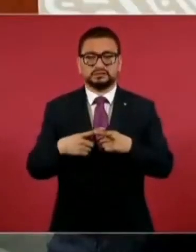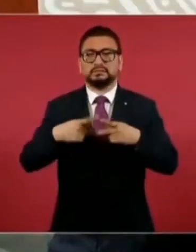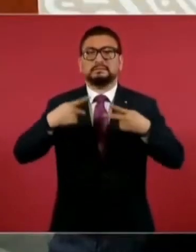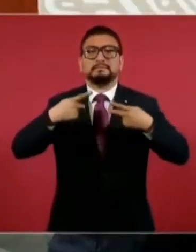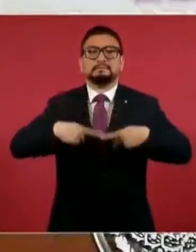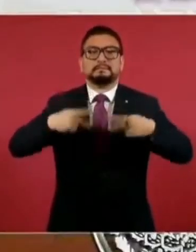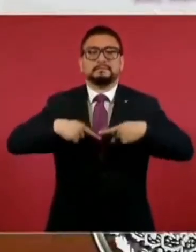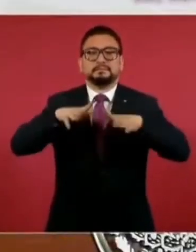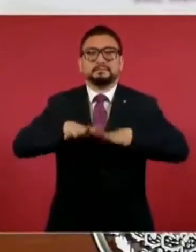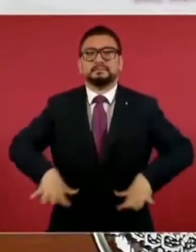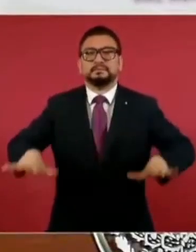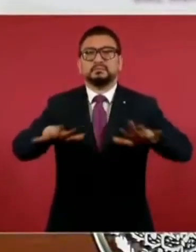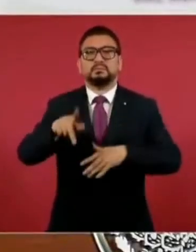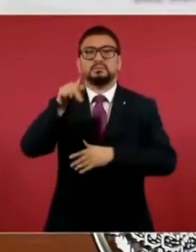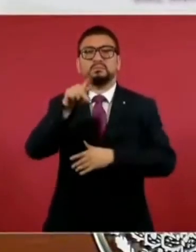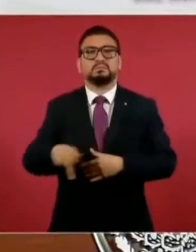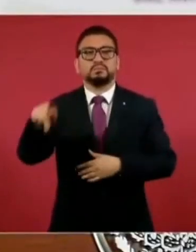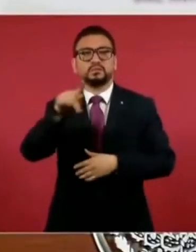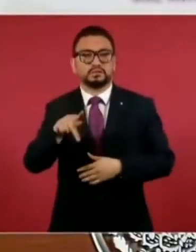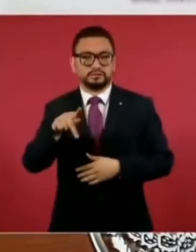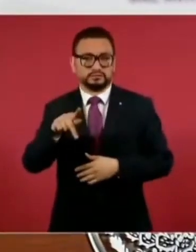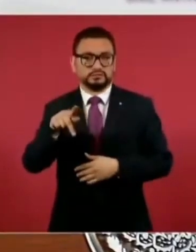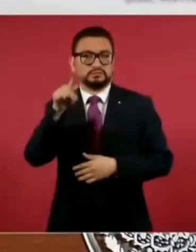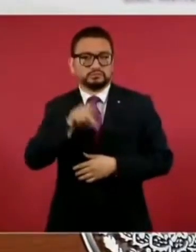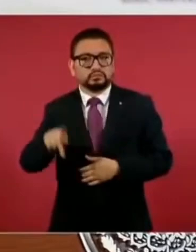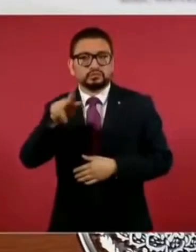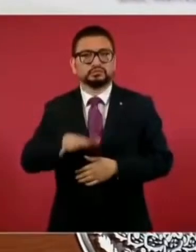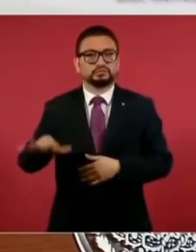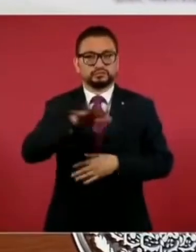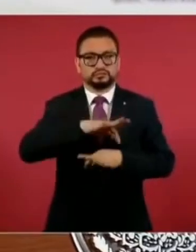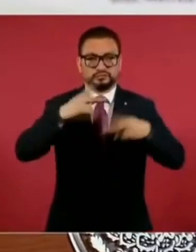Pueblo. El pueblo.